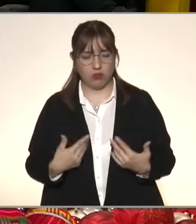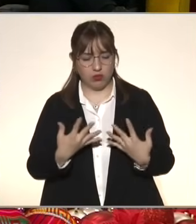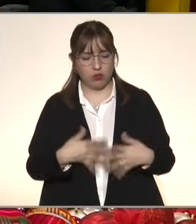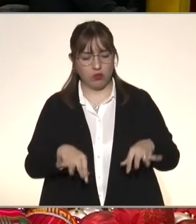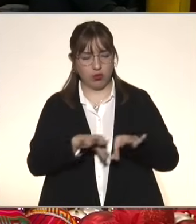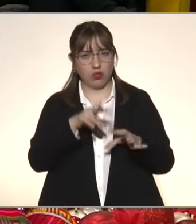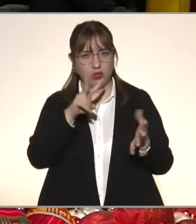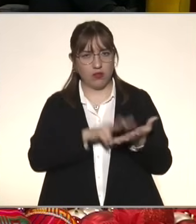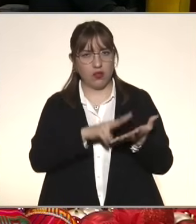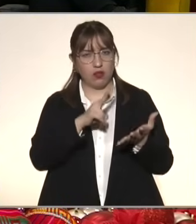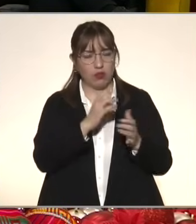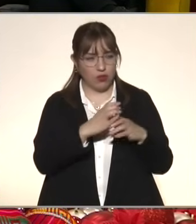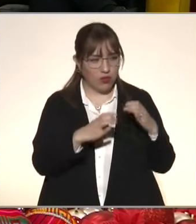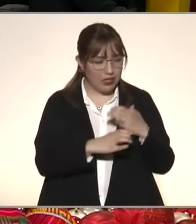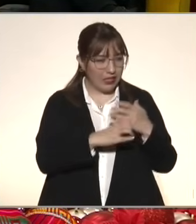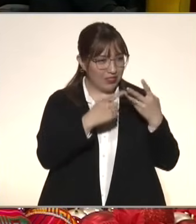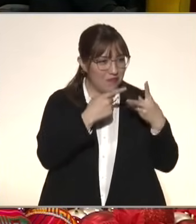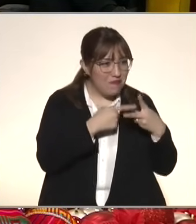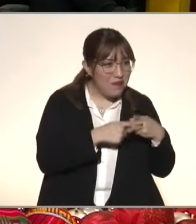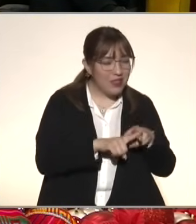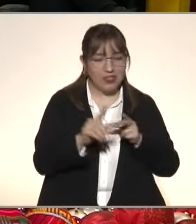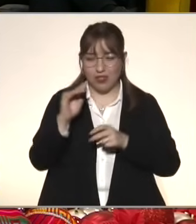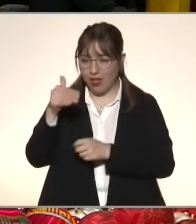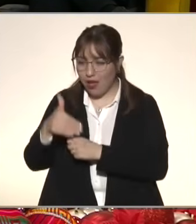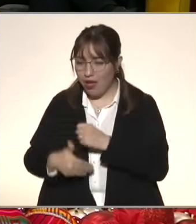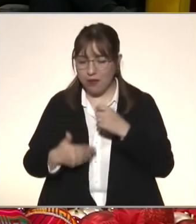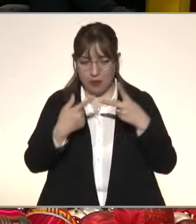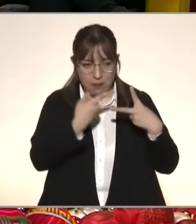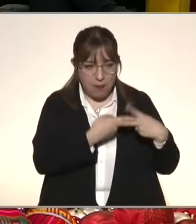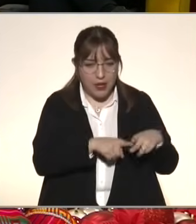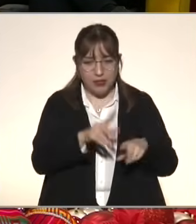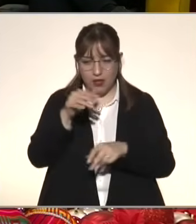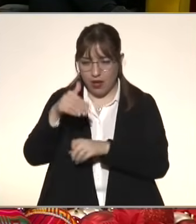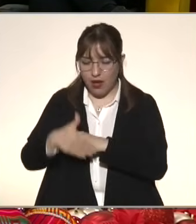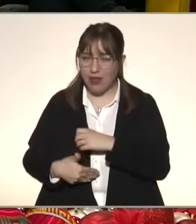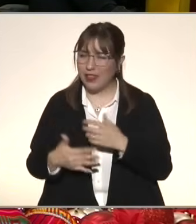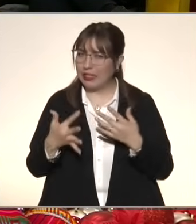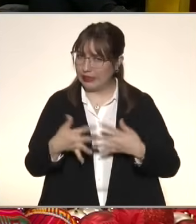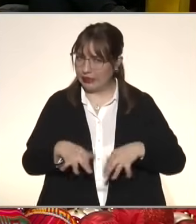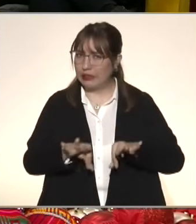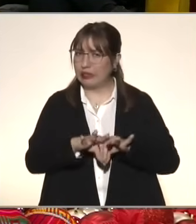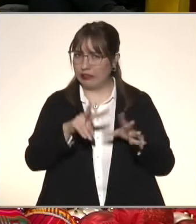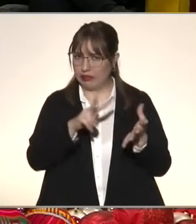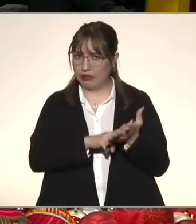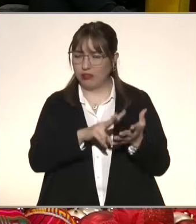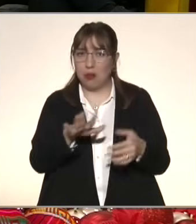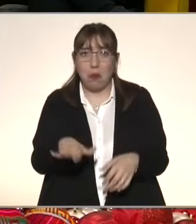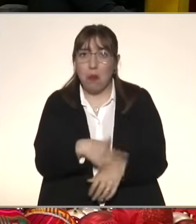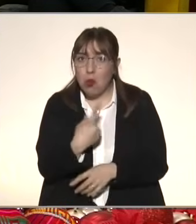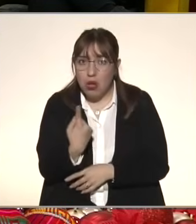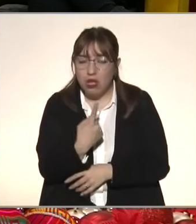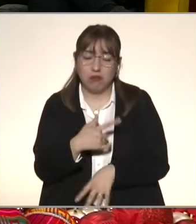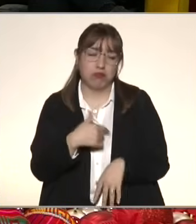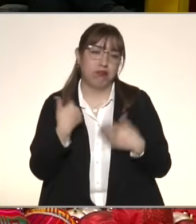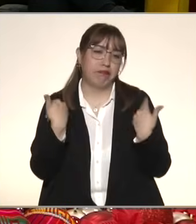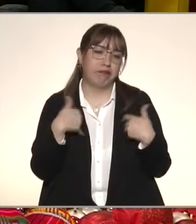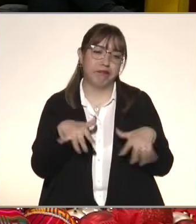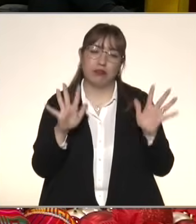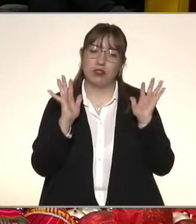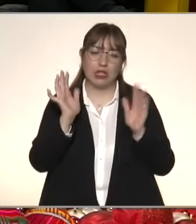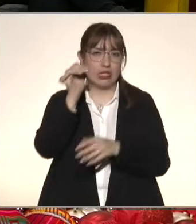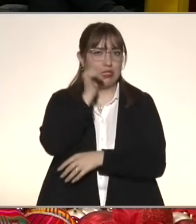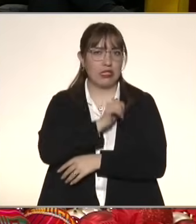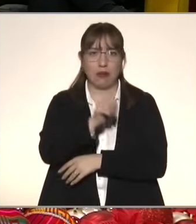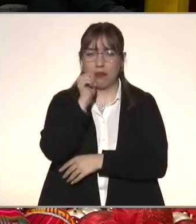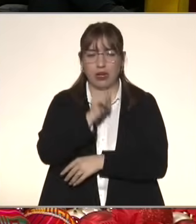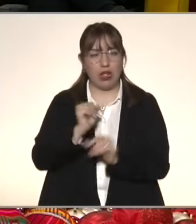y algo cambia, algo termina. ¿Por qué? Pues no nos preocupemos, porque nos es importante, ¿no? Y siempre lo vamos a